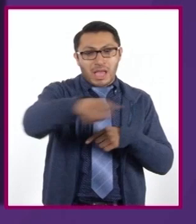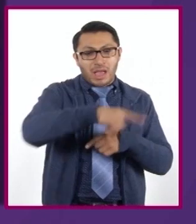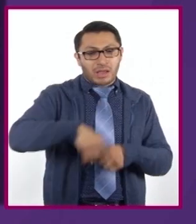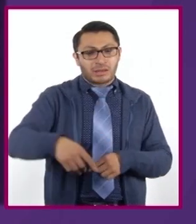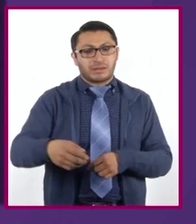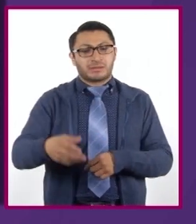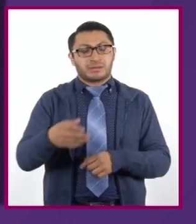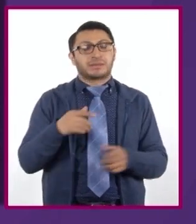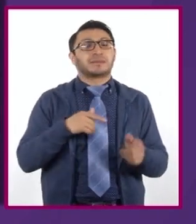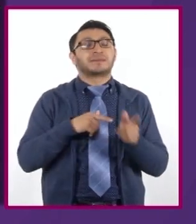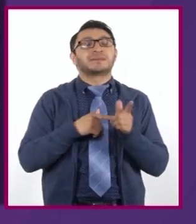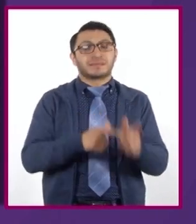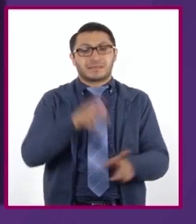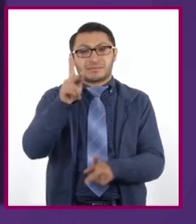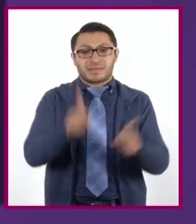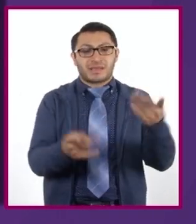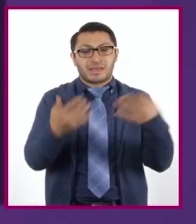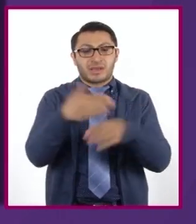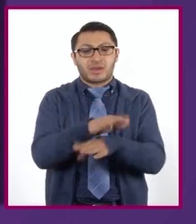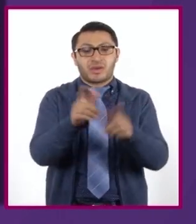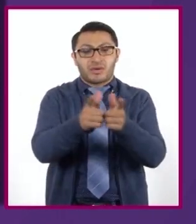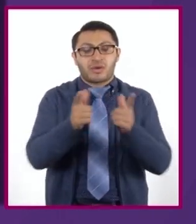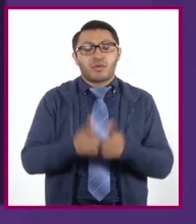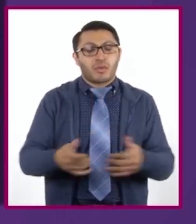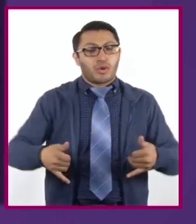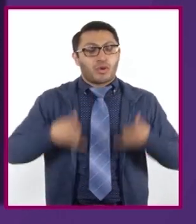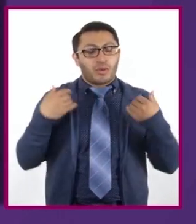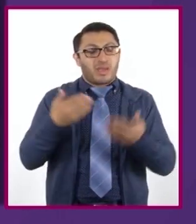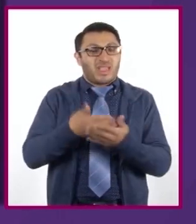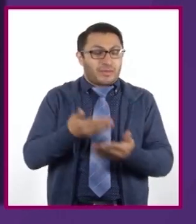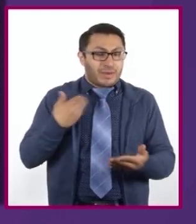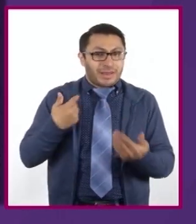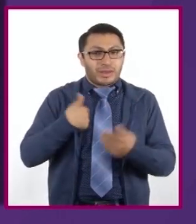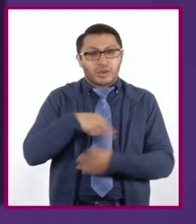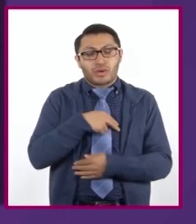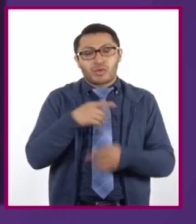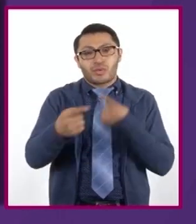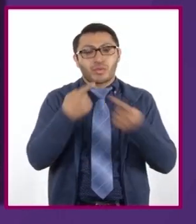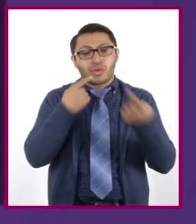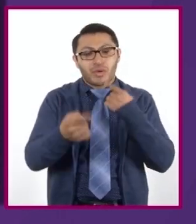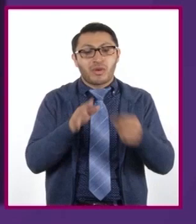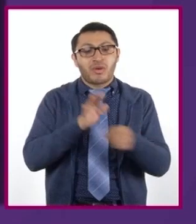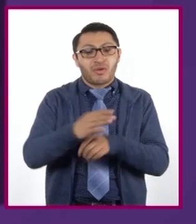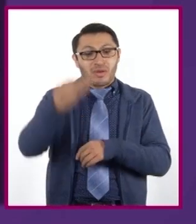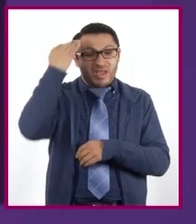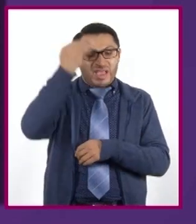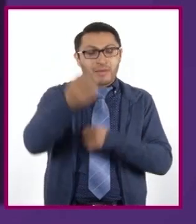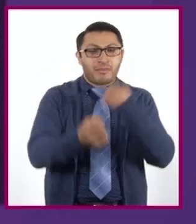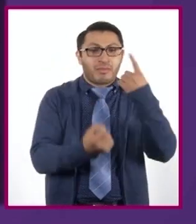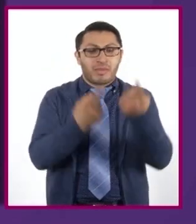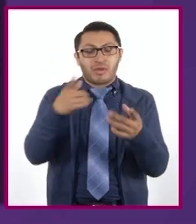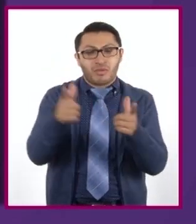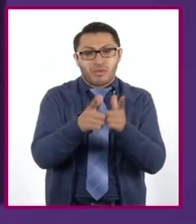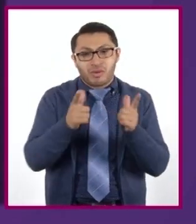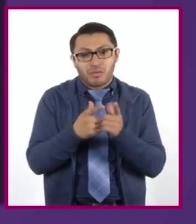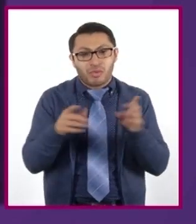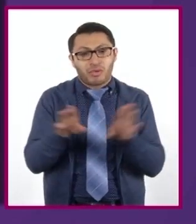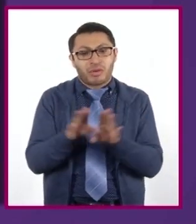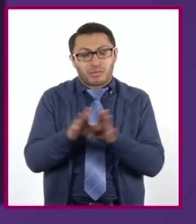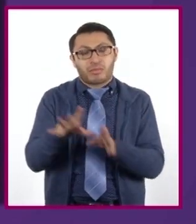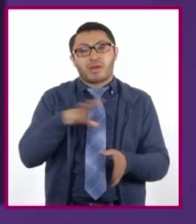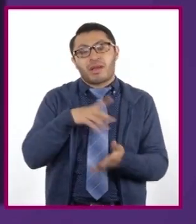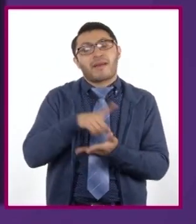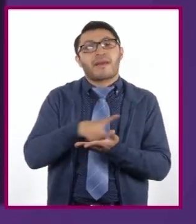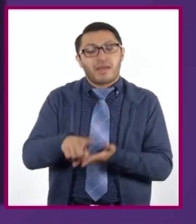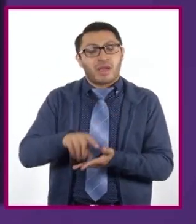Seguimos platicando de grupos juveniles y bueno, nos habíamos quedado en la discusión de en qué momento algunos grupos pues trastocan el derecho